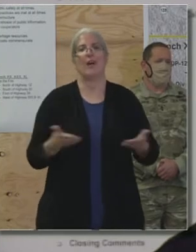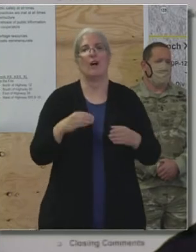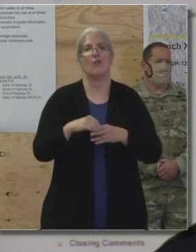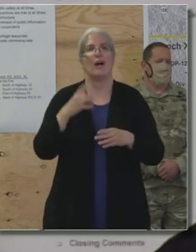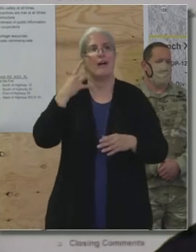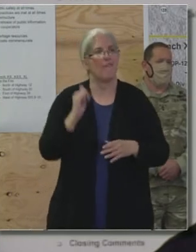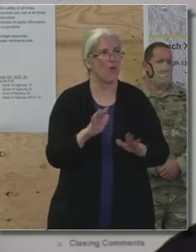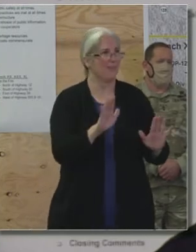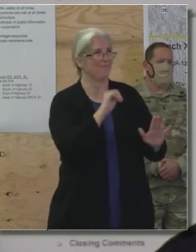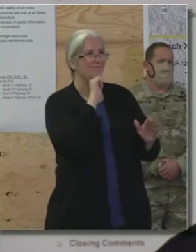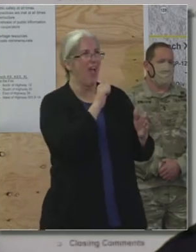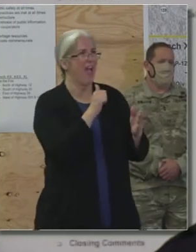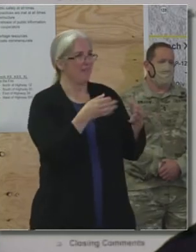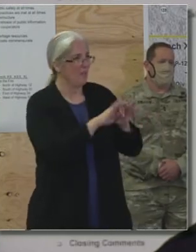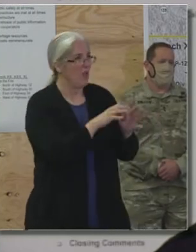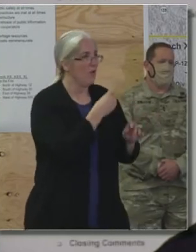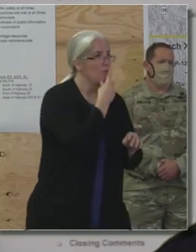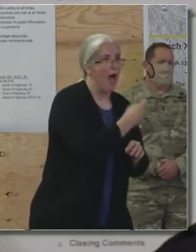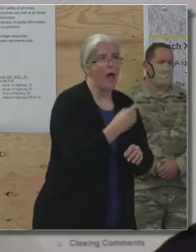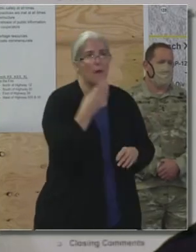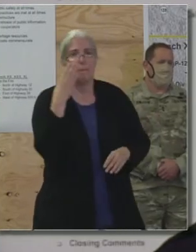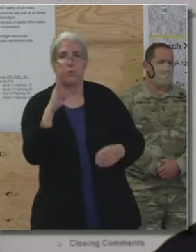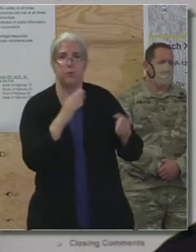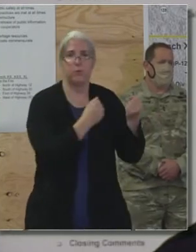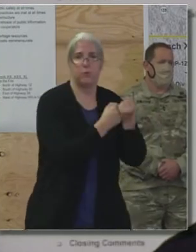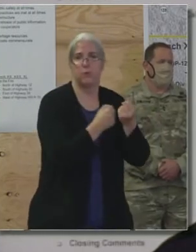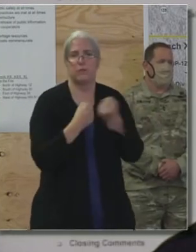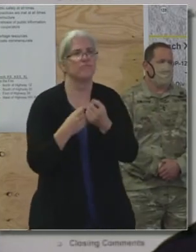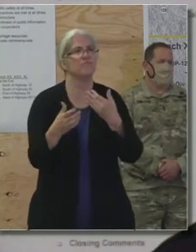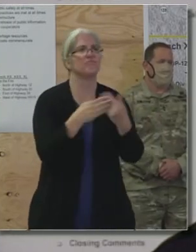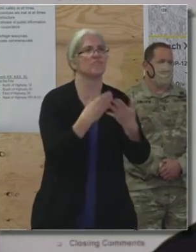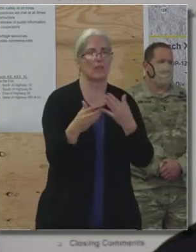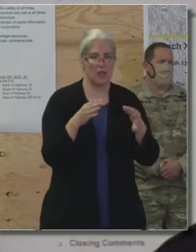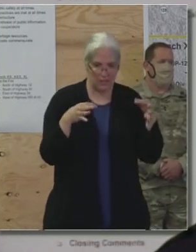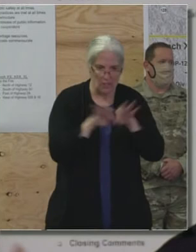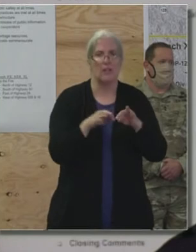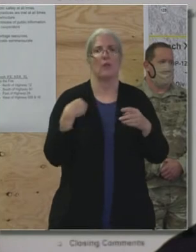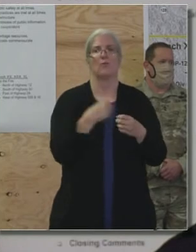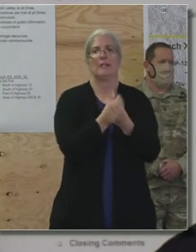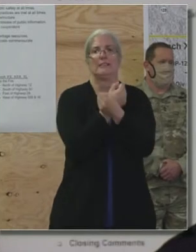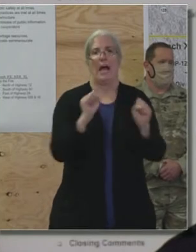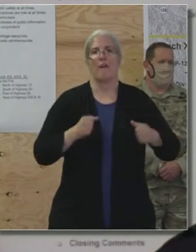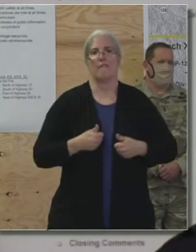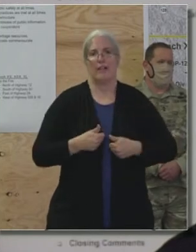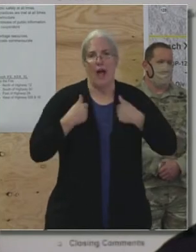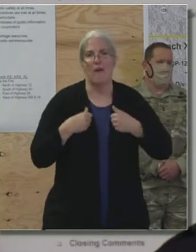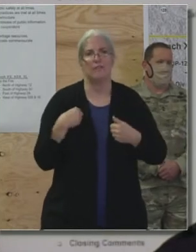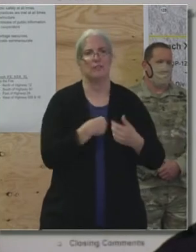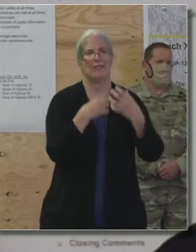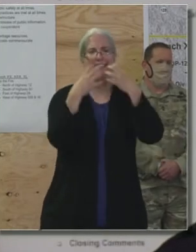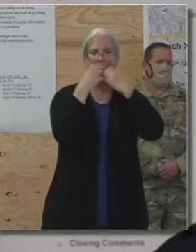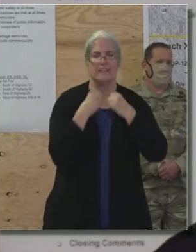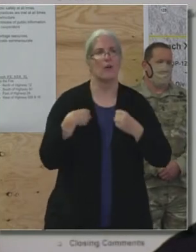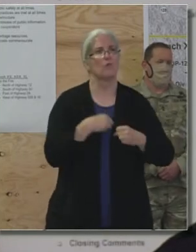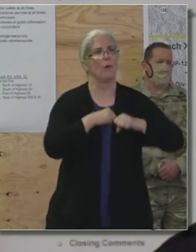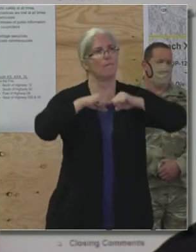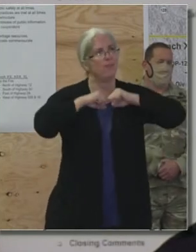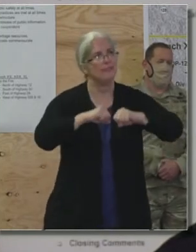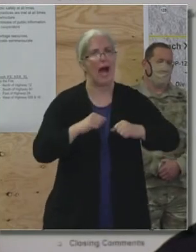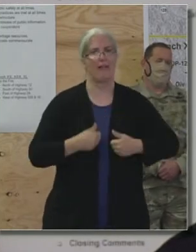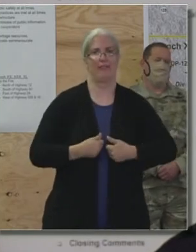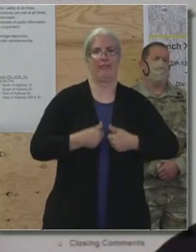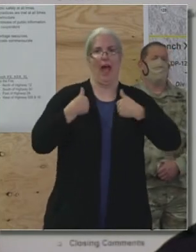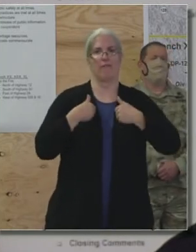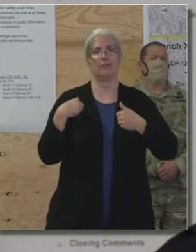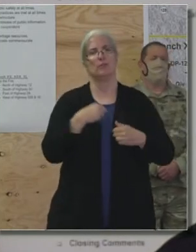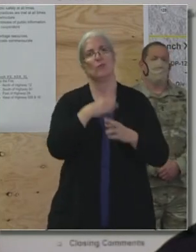pensando rojo o verde demócrata o republicano estamos aquí para proteger a todos en esta crisis y todo el mundo